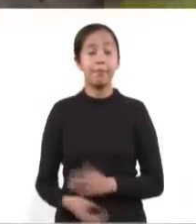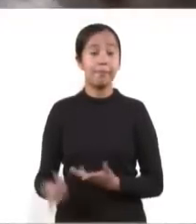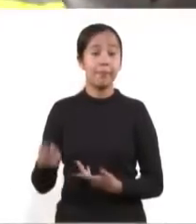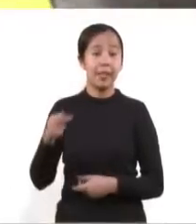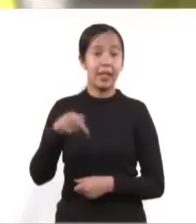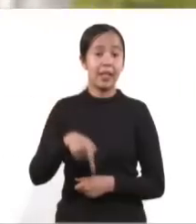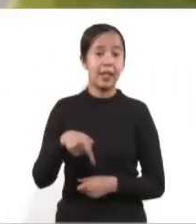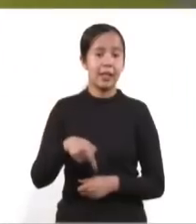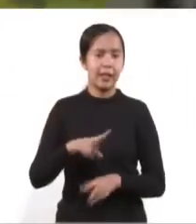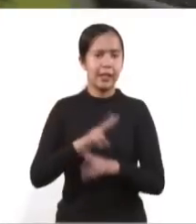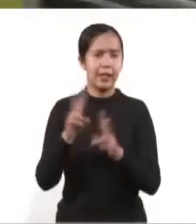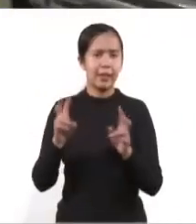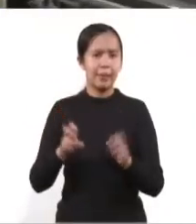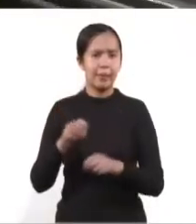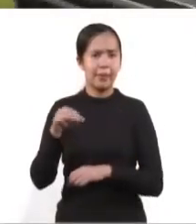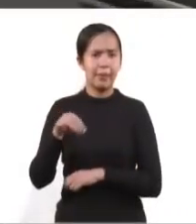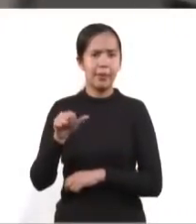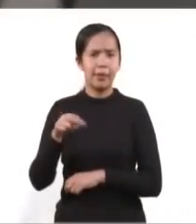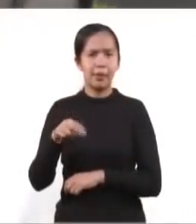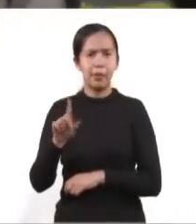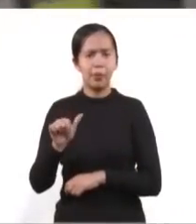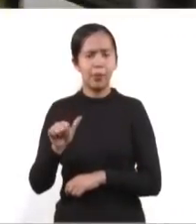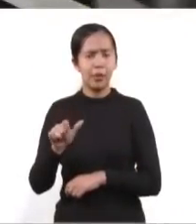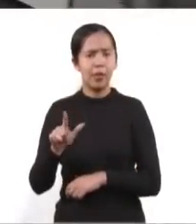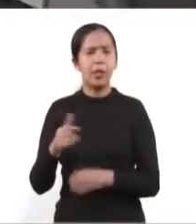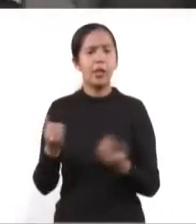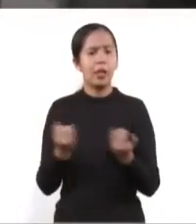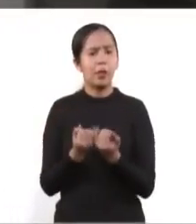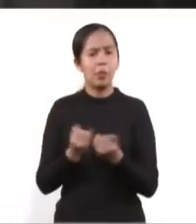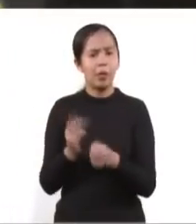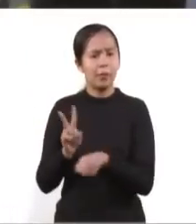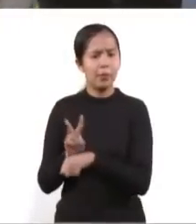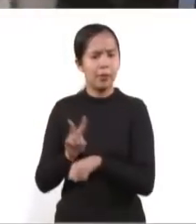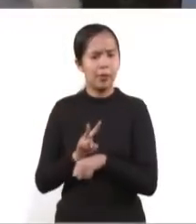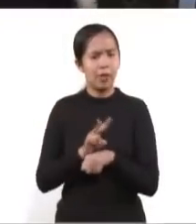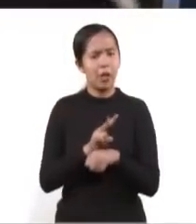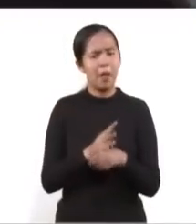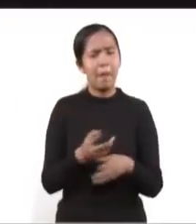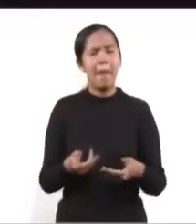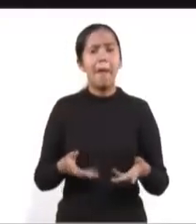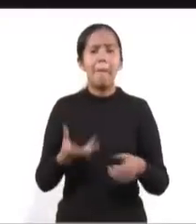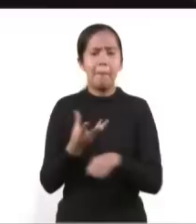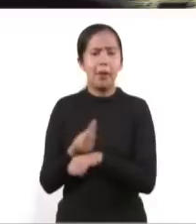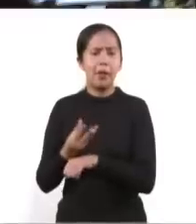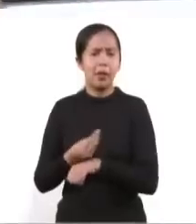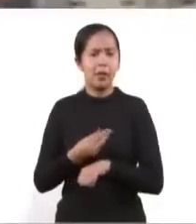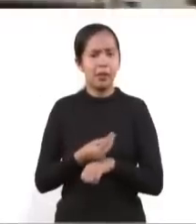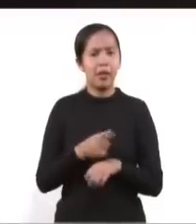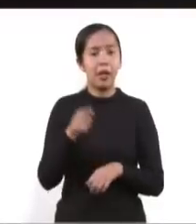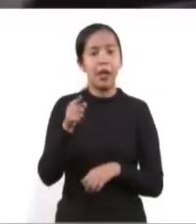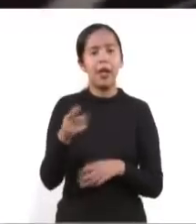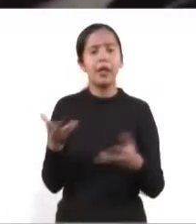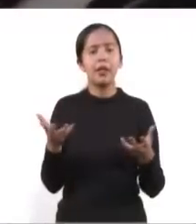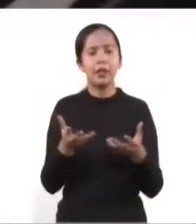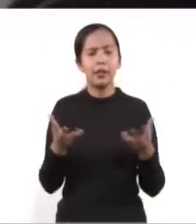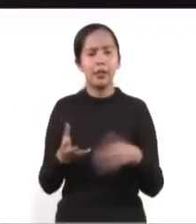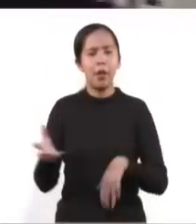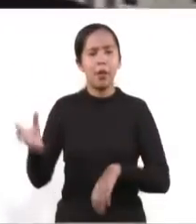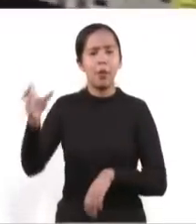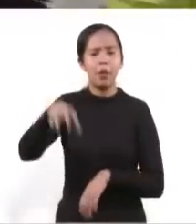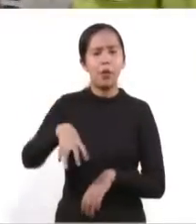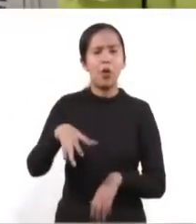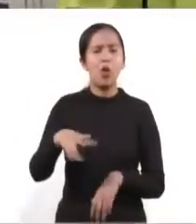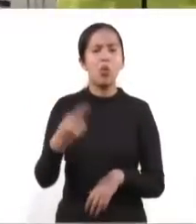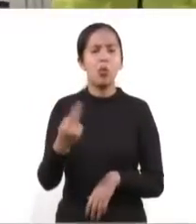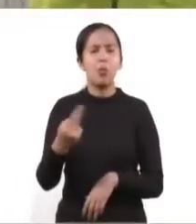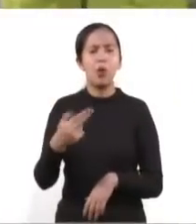Aquí para tema de manual y de verificación, mantenimiento, operación de la subestación, se instaló una interfase hombre-máquina